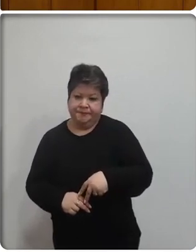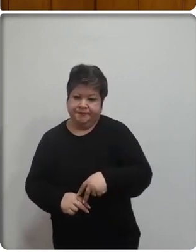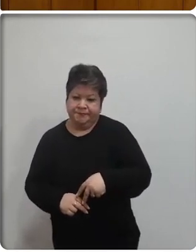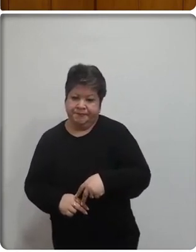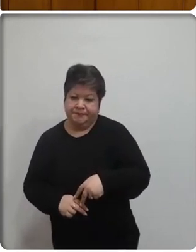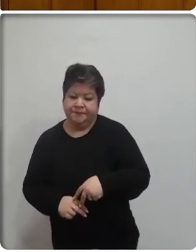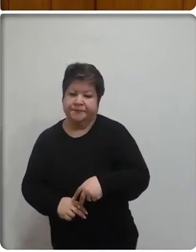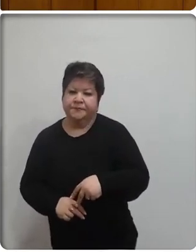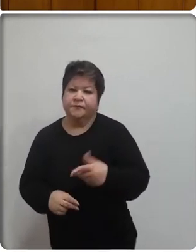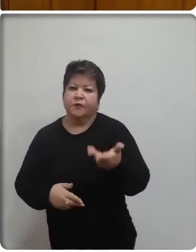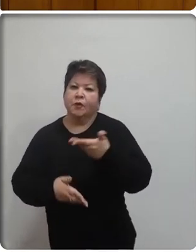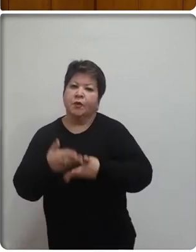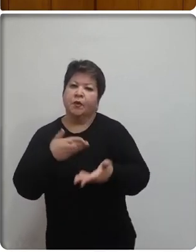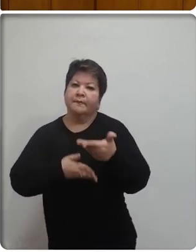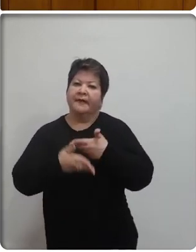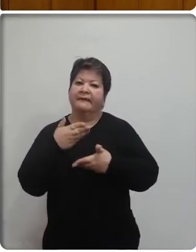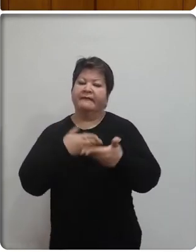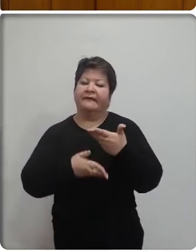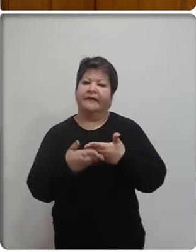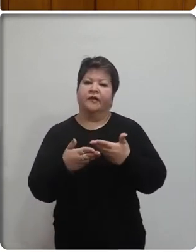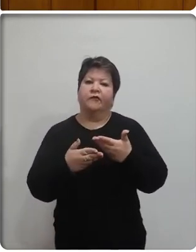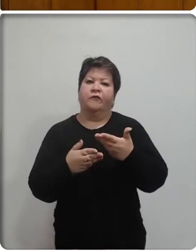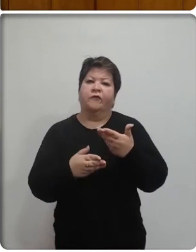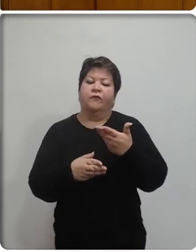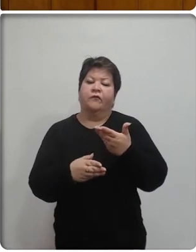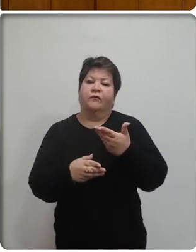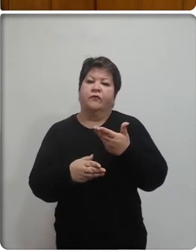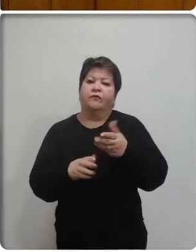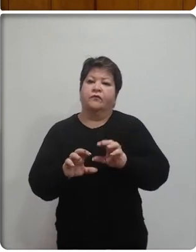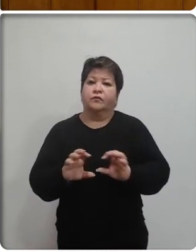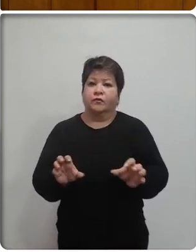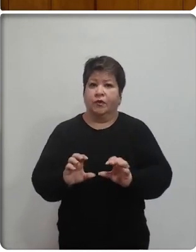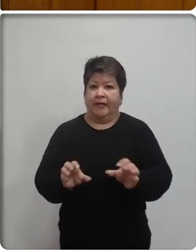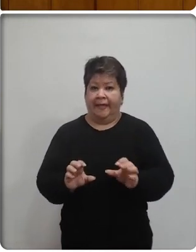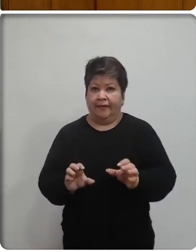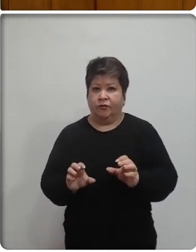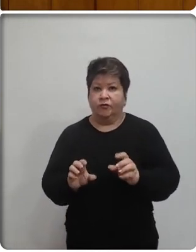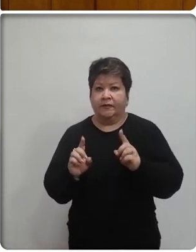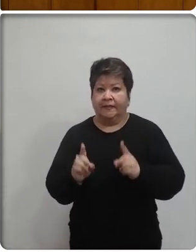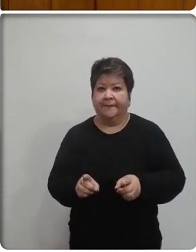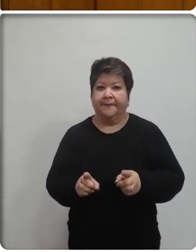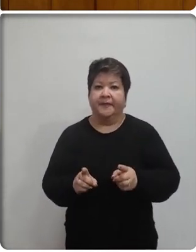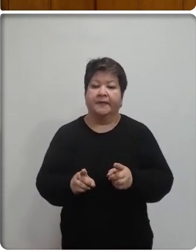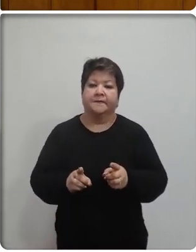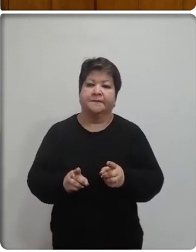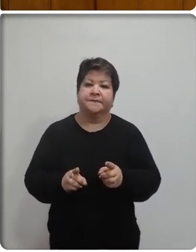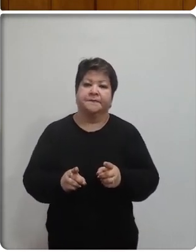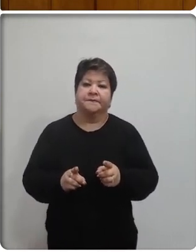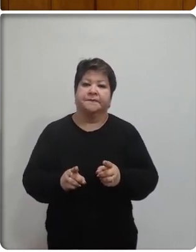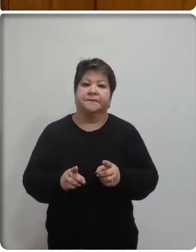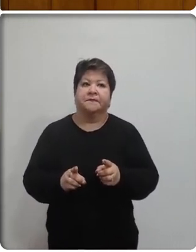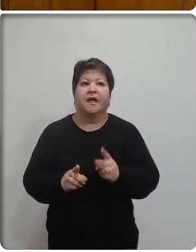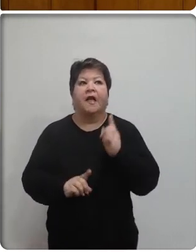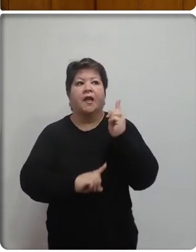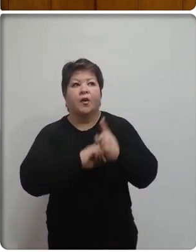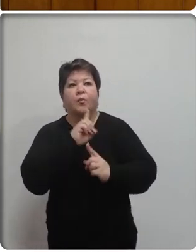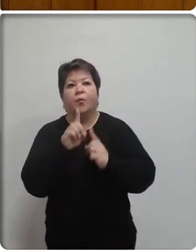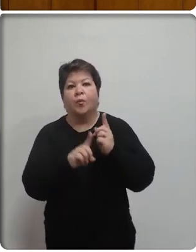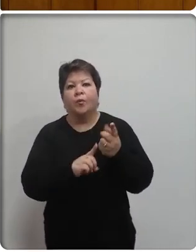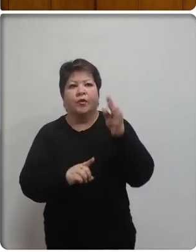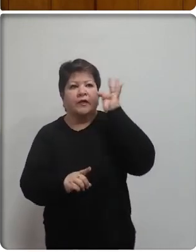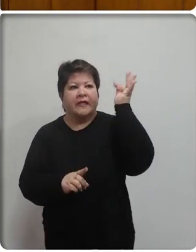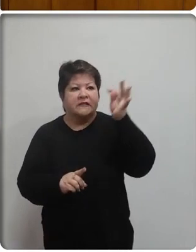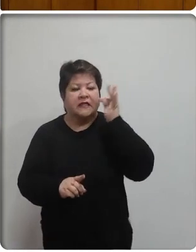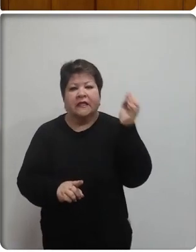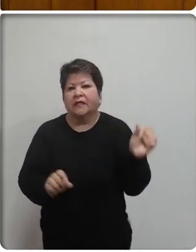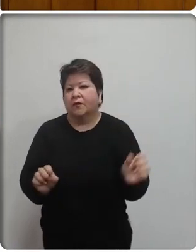compartirles y a todos aquellos funcionarios y compañeros que están en la operativa día a día y que tal vez no han formado parte de los talleres y de